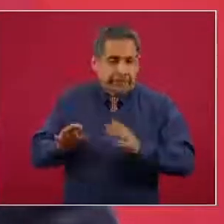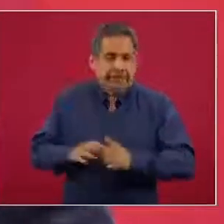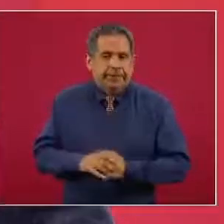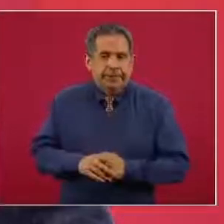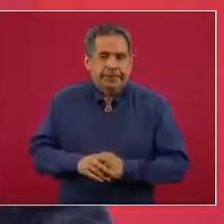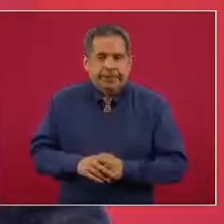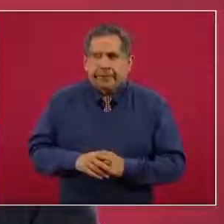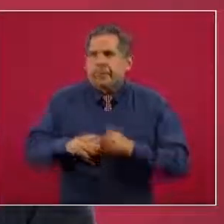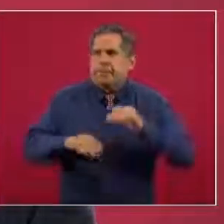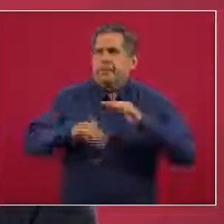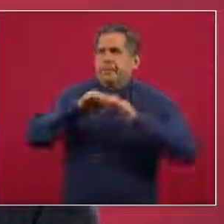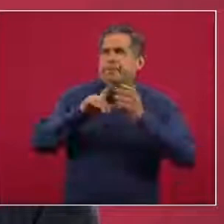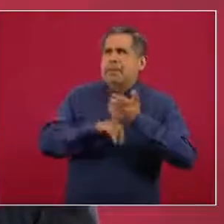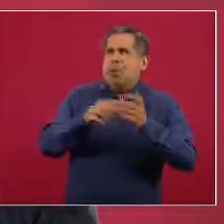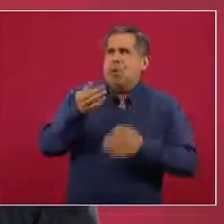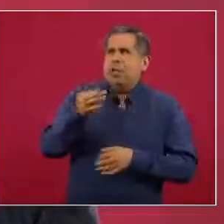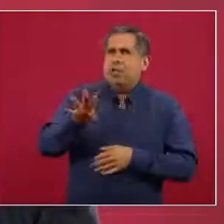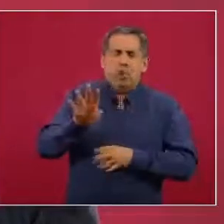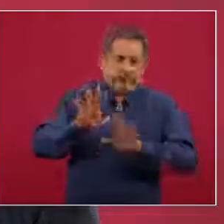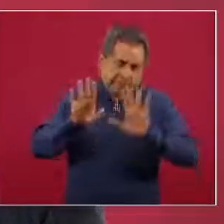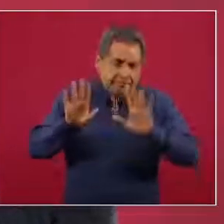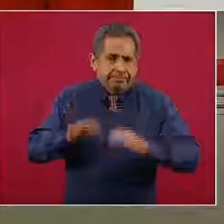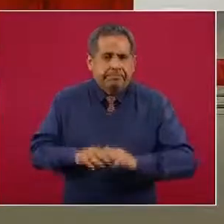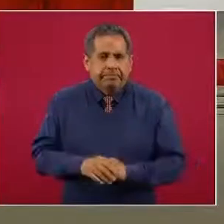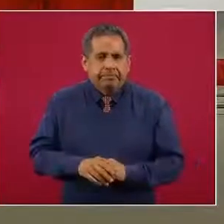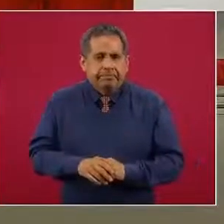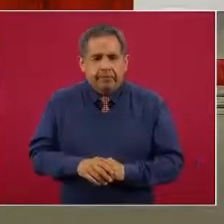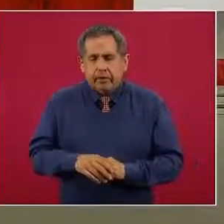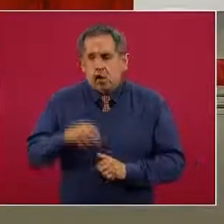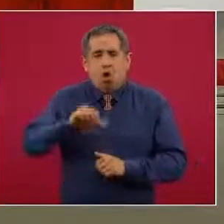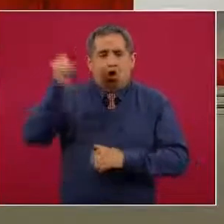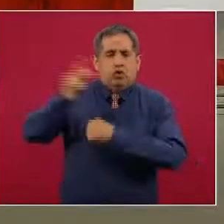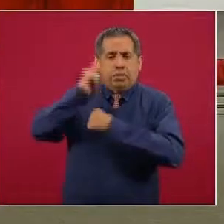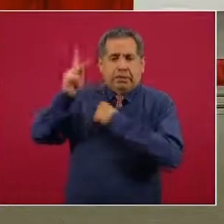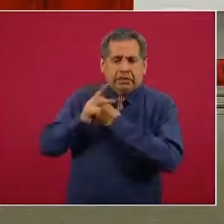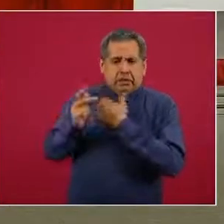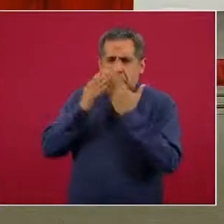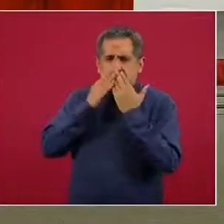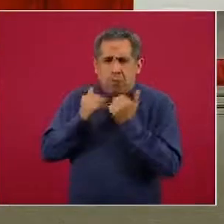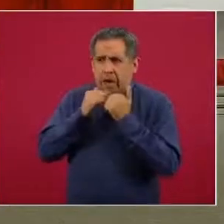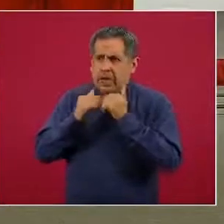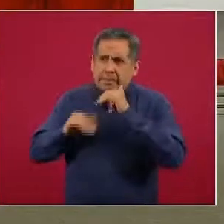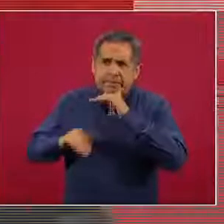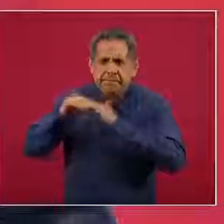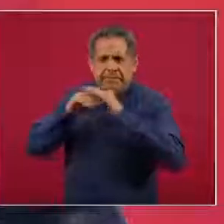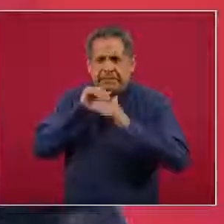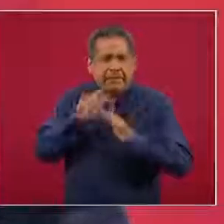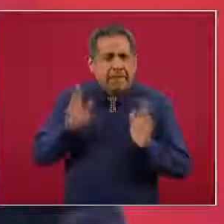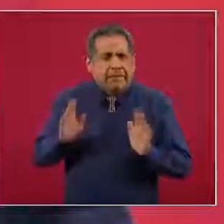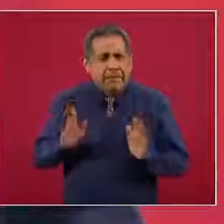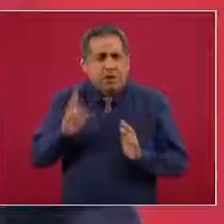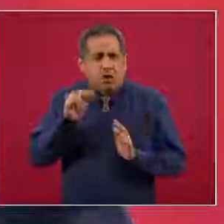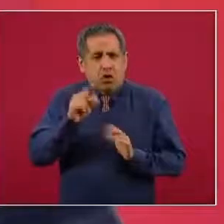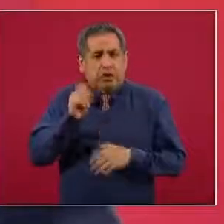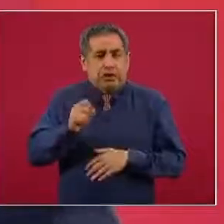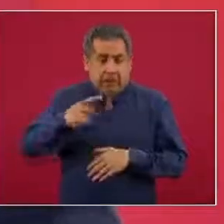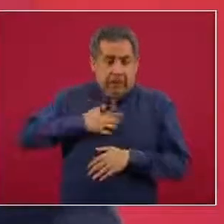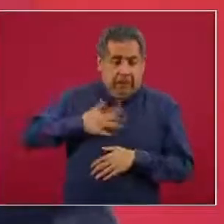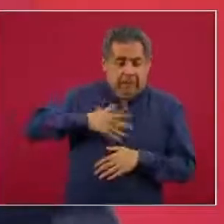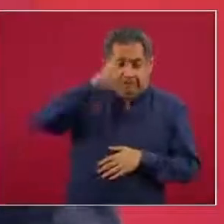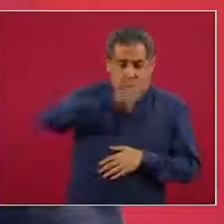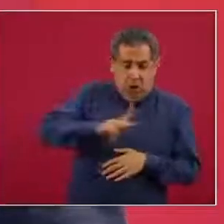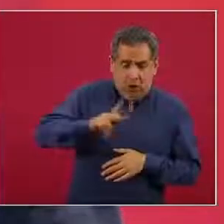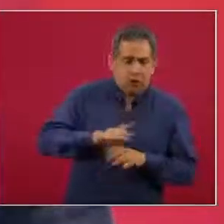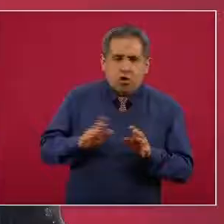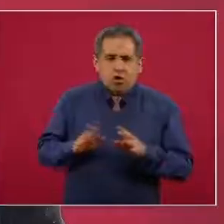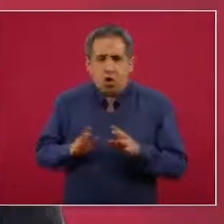¿No? El máximo 49%. En otros países no ha llegado a esas magnitudes, pero no quiere decir que estamos peor que en otros países,